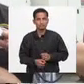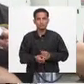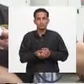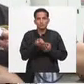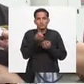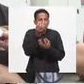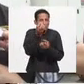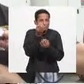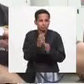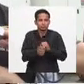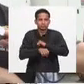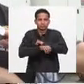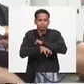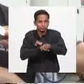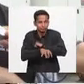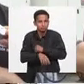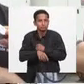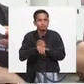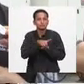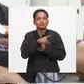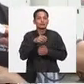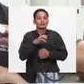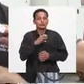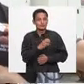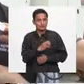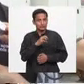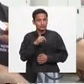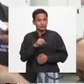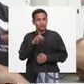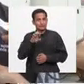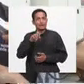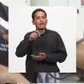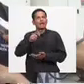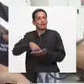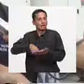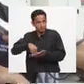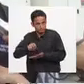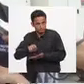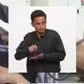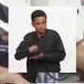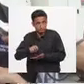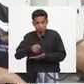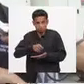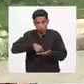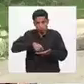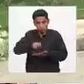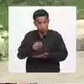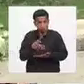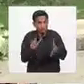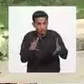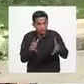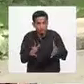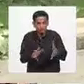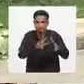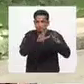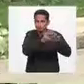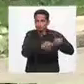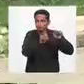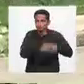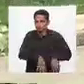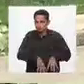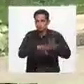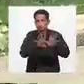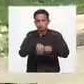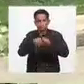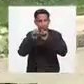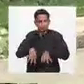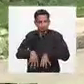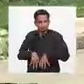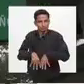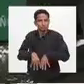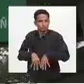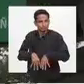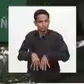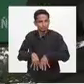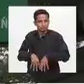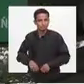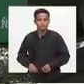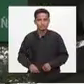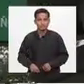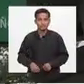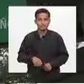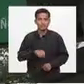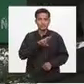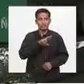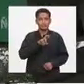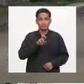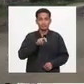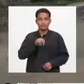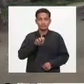publicidad en prensa se debe tener autorización expresa del cne René Espinosa director de fiscalización de la delegación